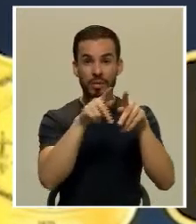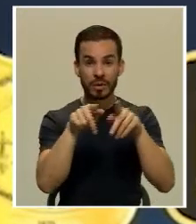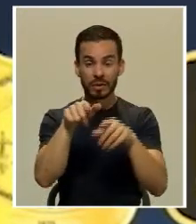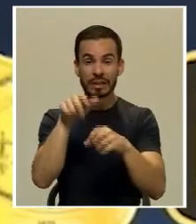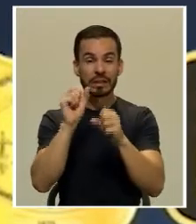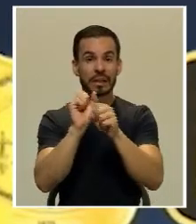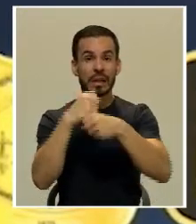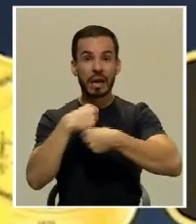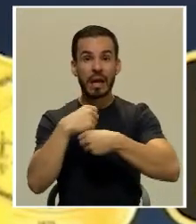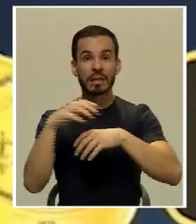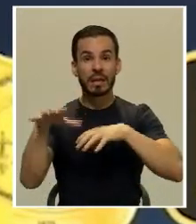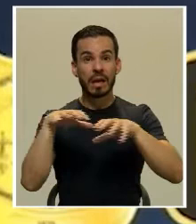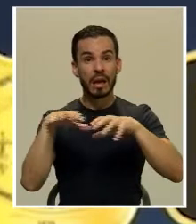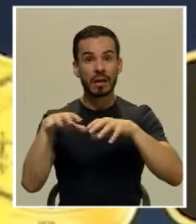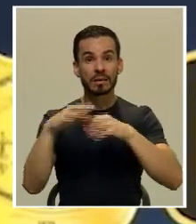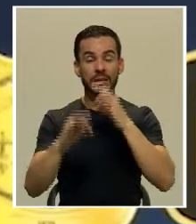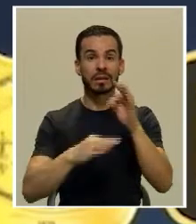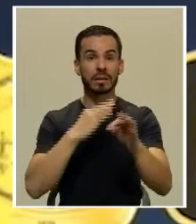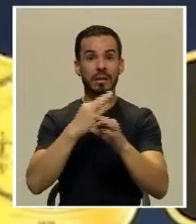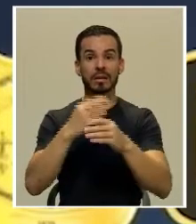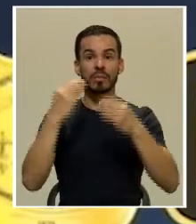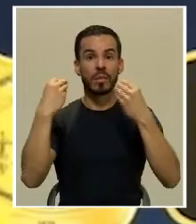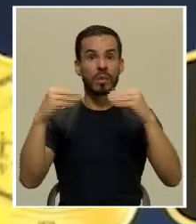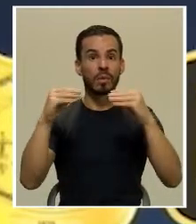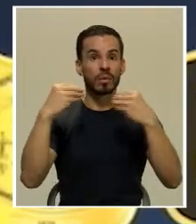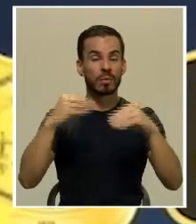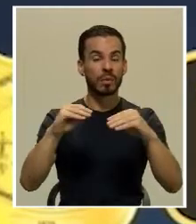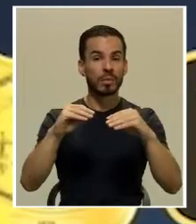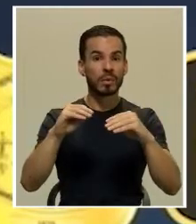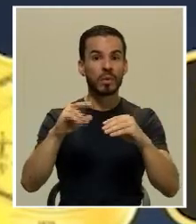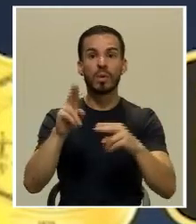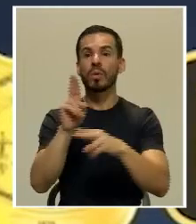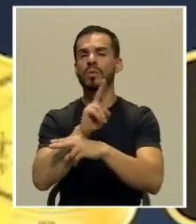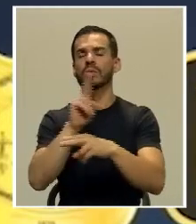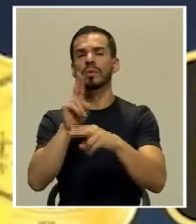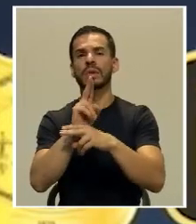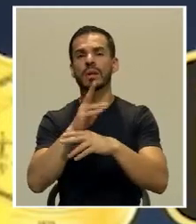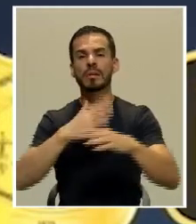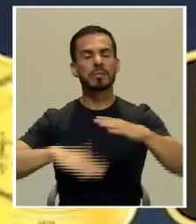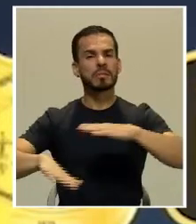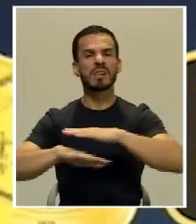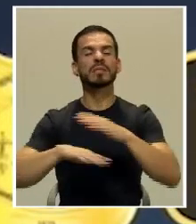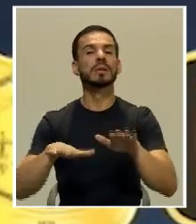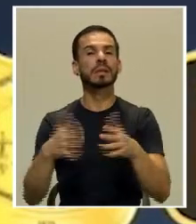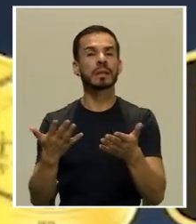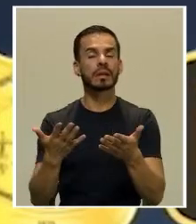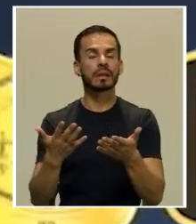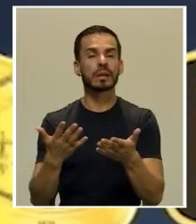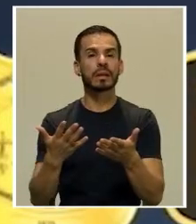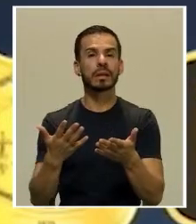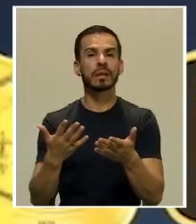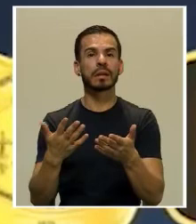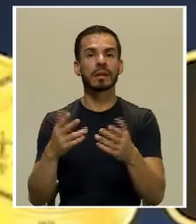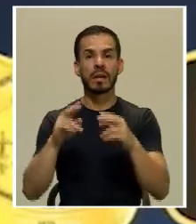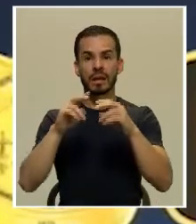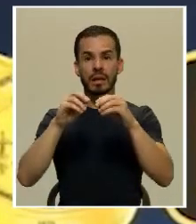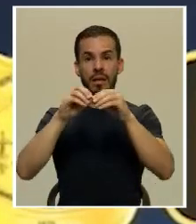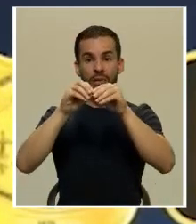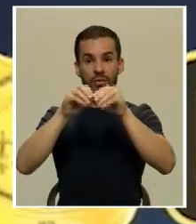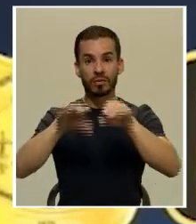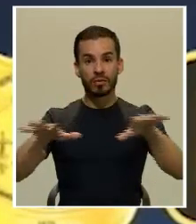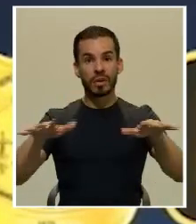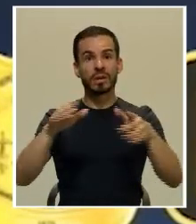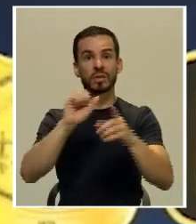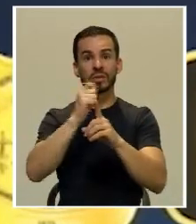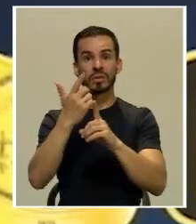que realiza acciones de carácter comercial utilizando fundamentalmente las redes sociales